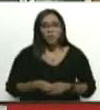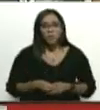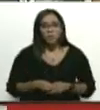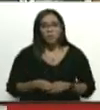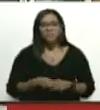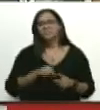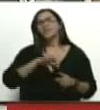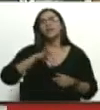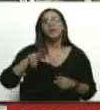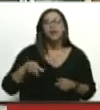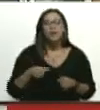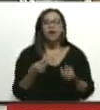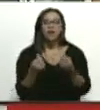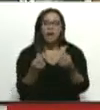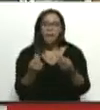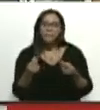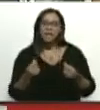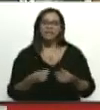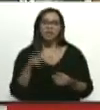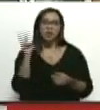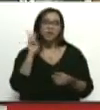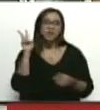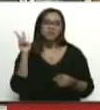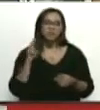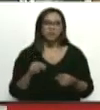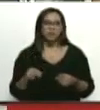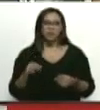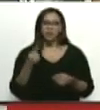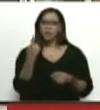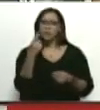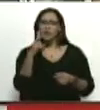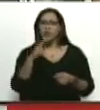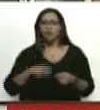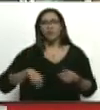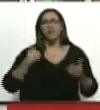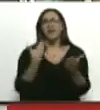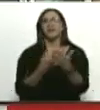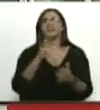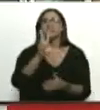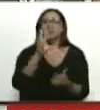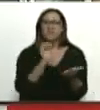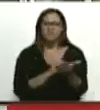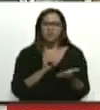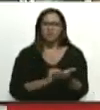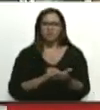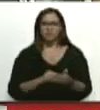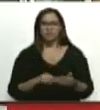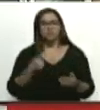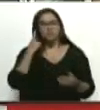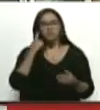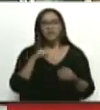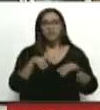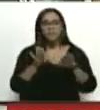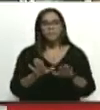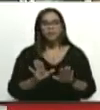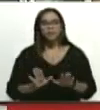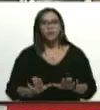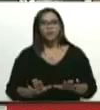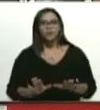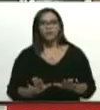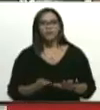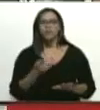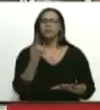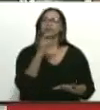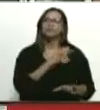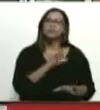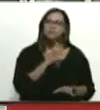Se robaron la plata de los venezolanos, no una vez, ni dos, hasta tres veces. ¿Y saben quién paró eso? Un